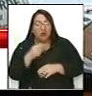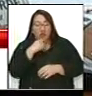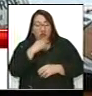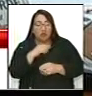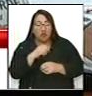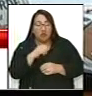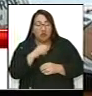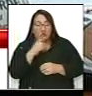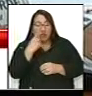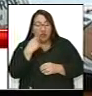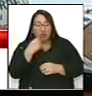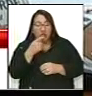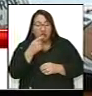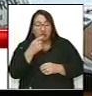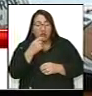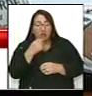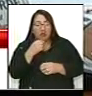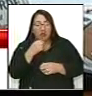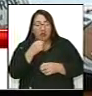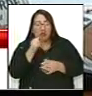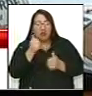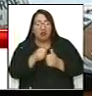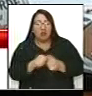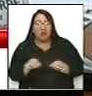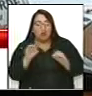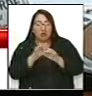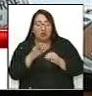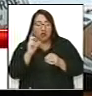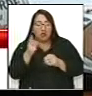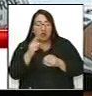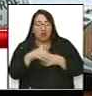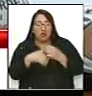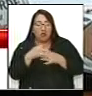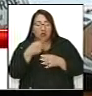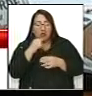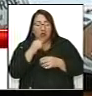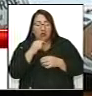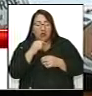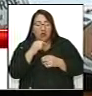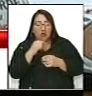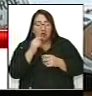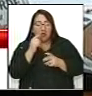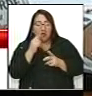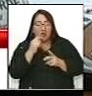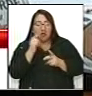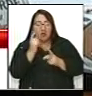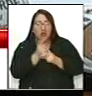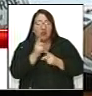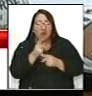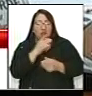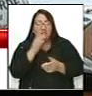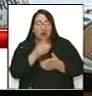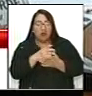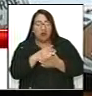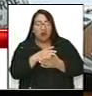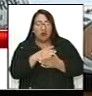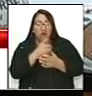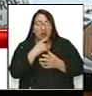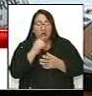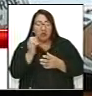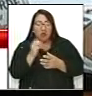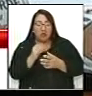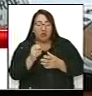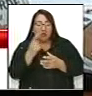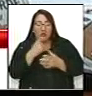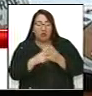la mujer como el varón, qué importante es el liderazgo de la mujer ante un rol y protagónico